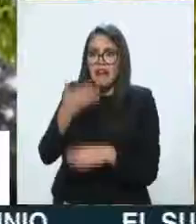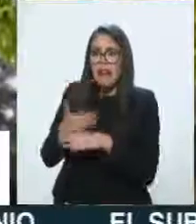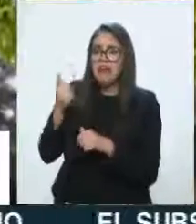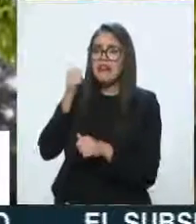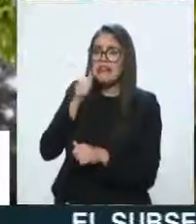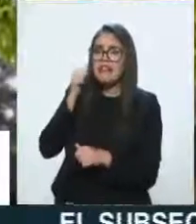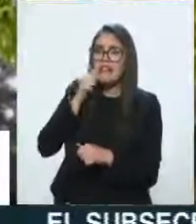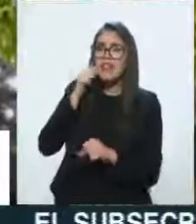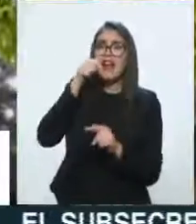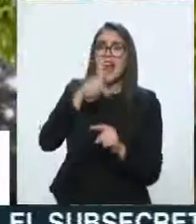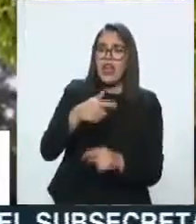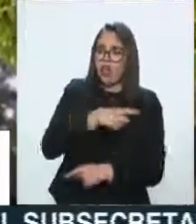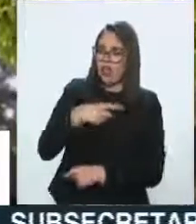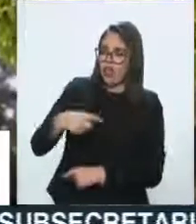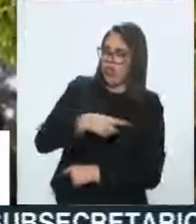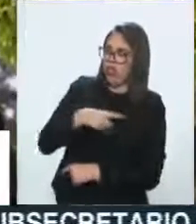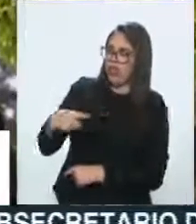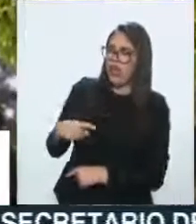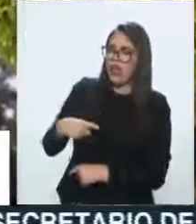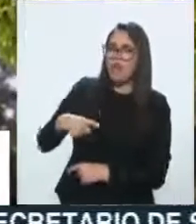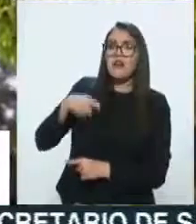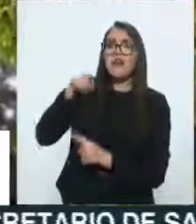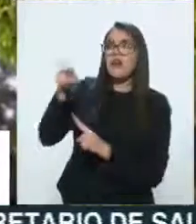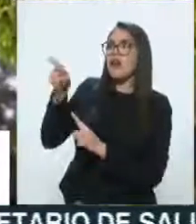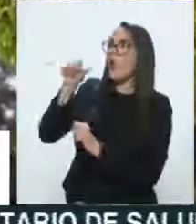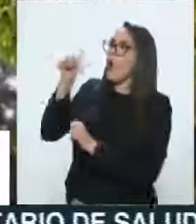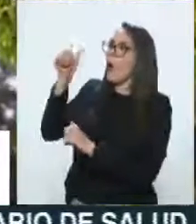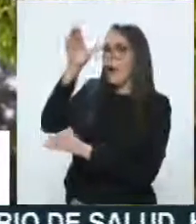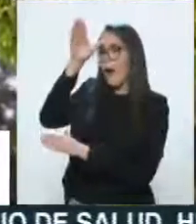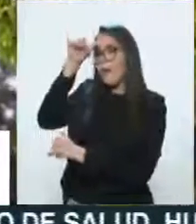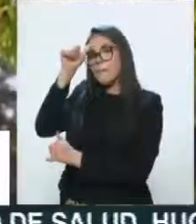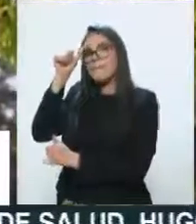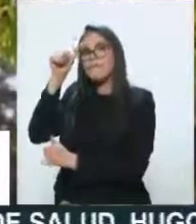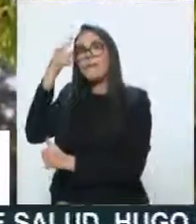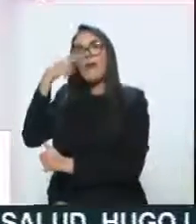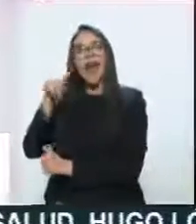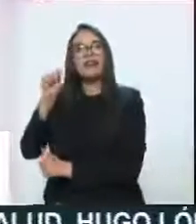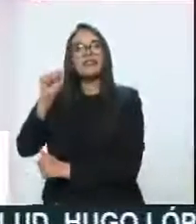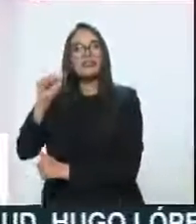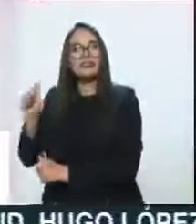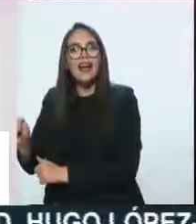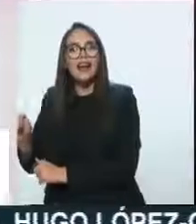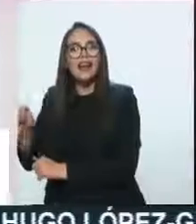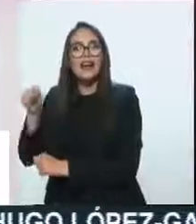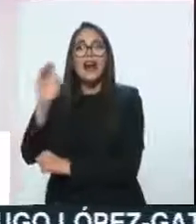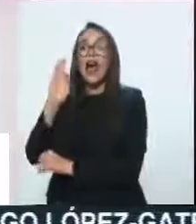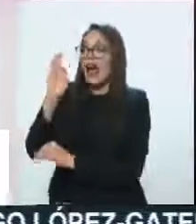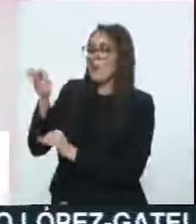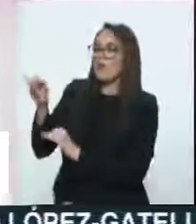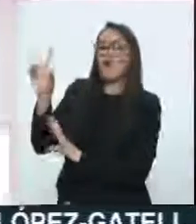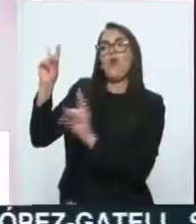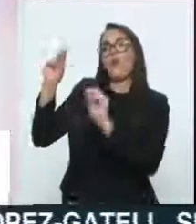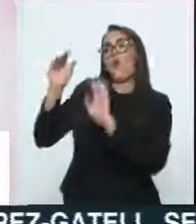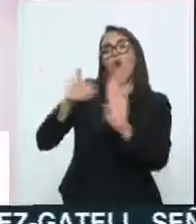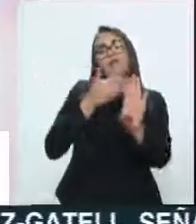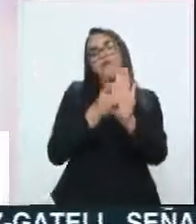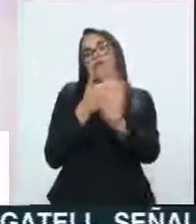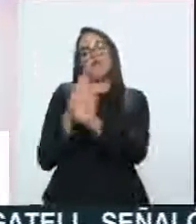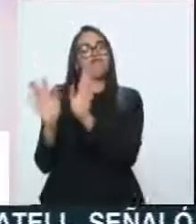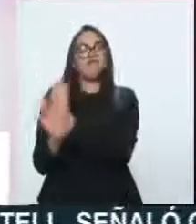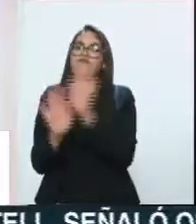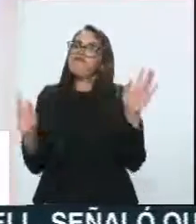a favor de un nuevo pacto fiscal, que pues ese dinero tendría que salir de los contribuyentes de otros